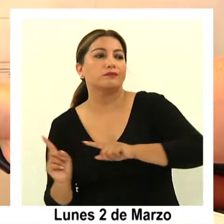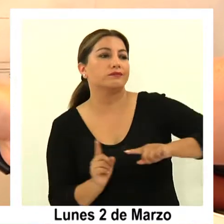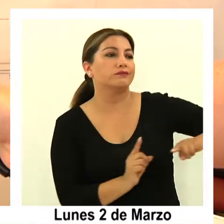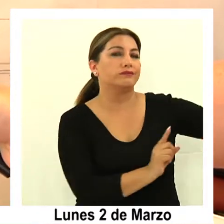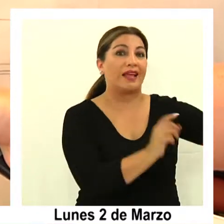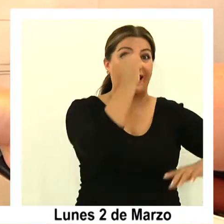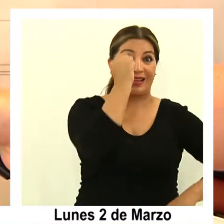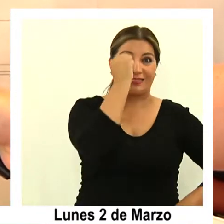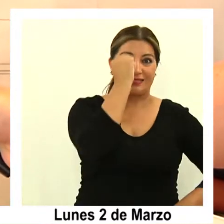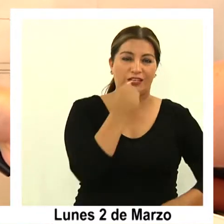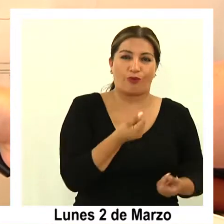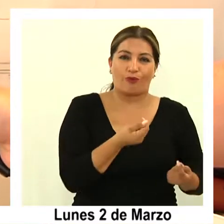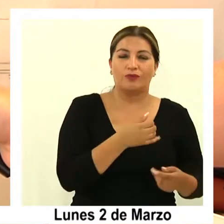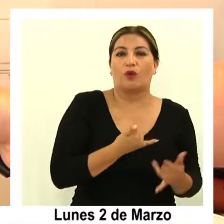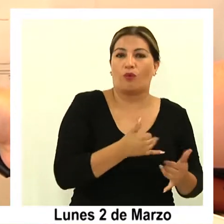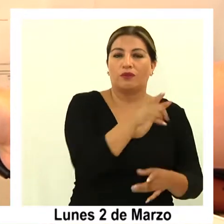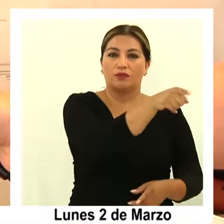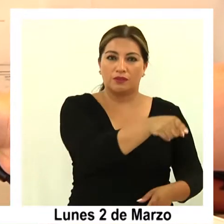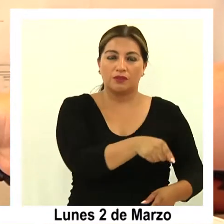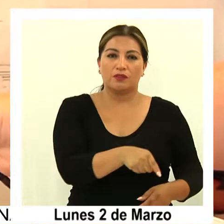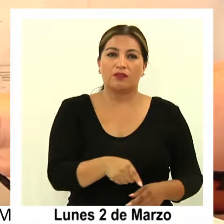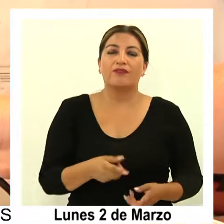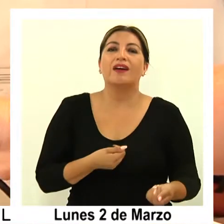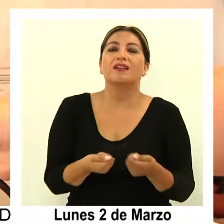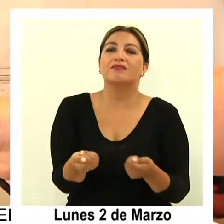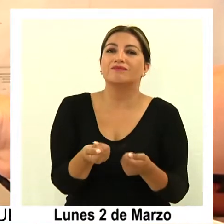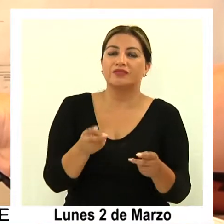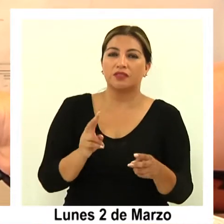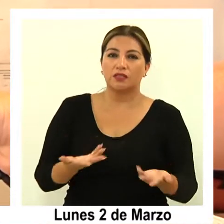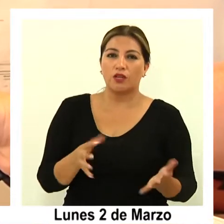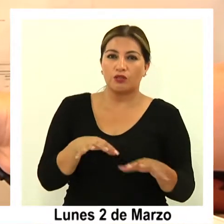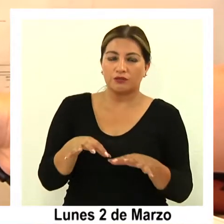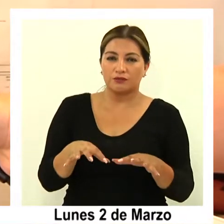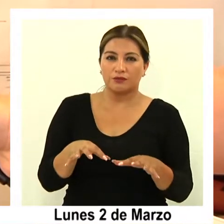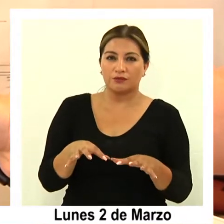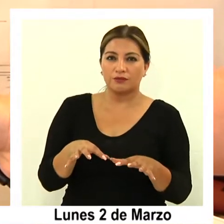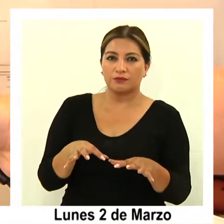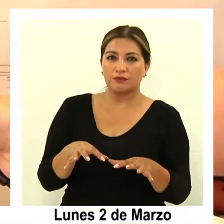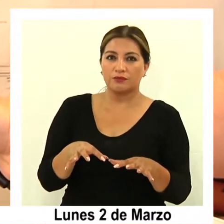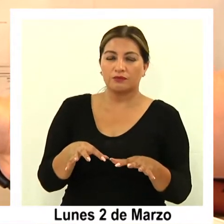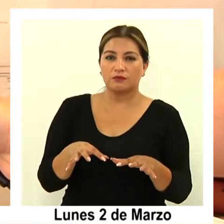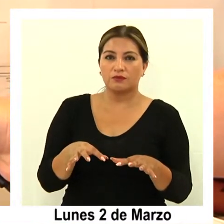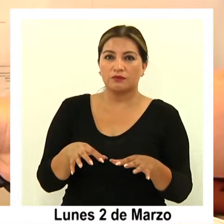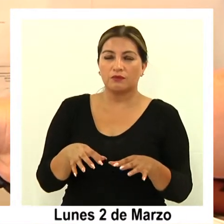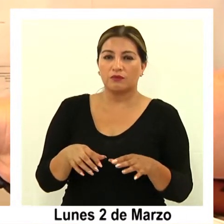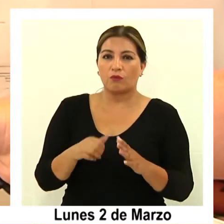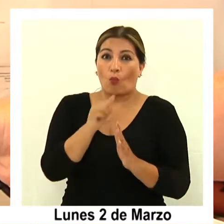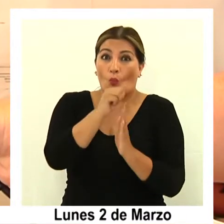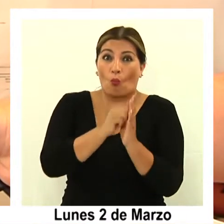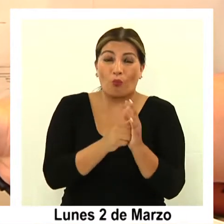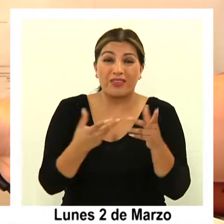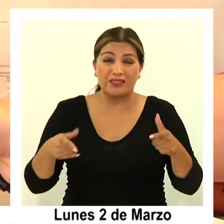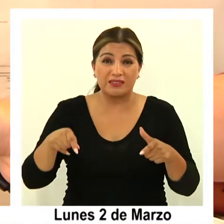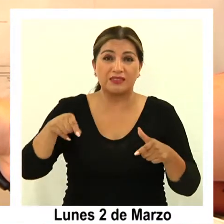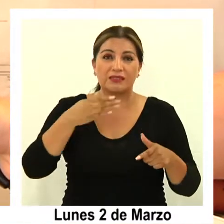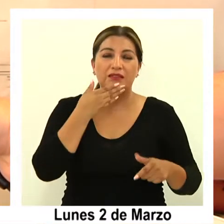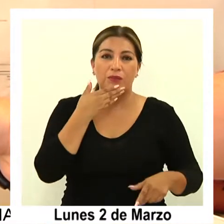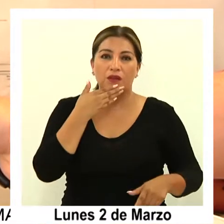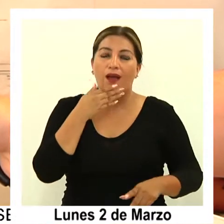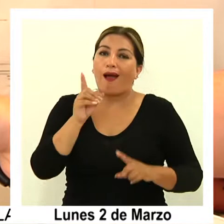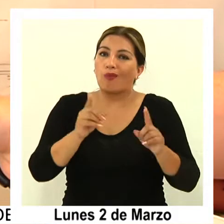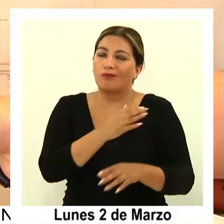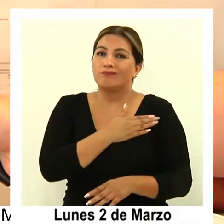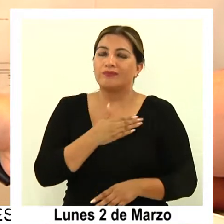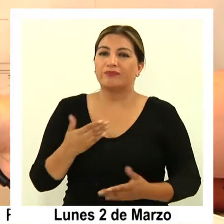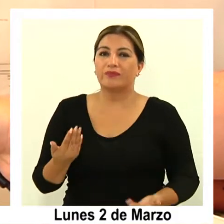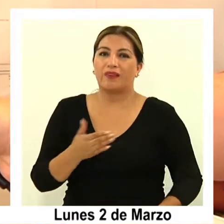Son stands que comercializarían básicamente productos envasados generalmente y